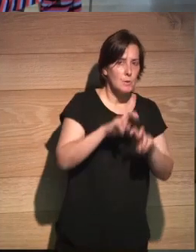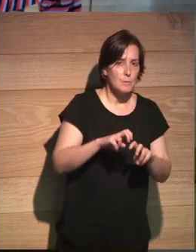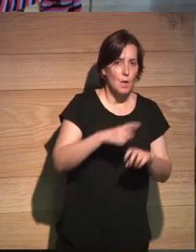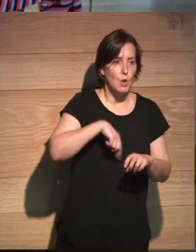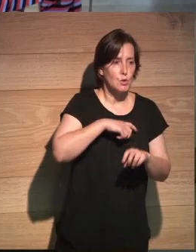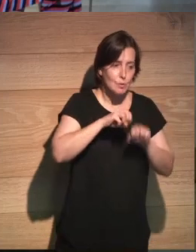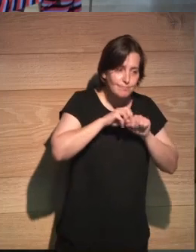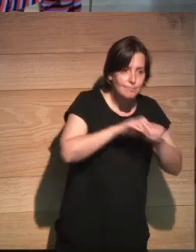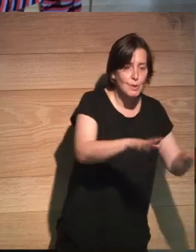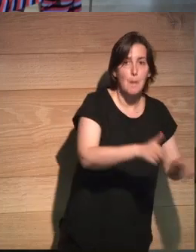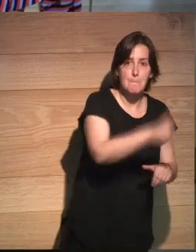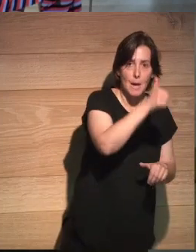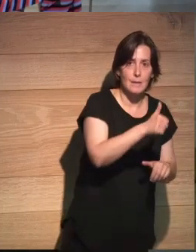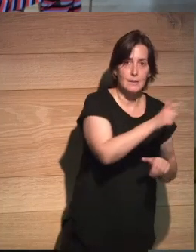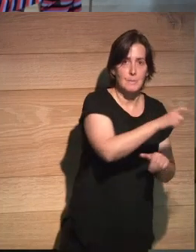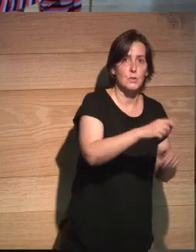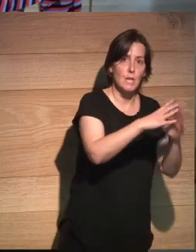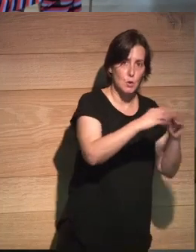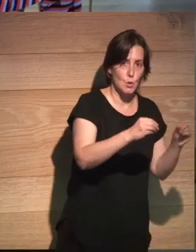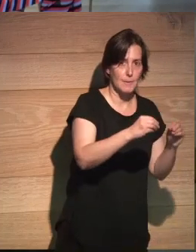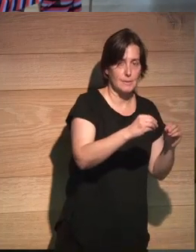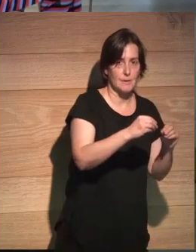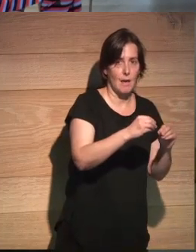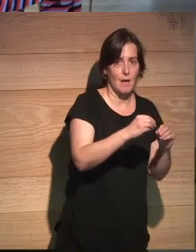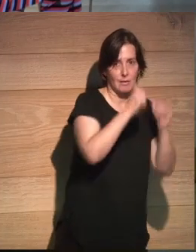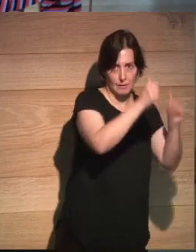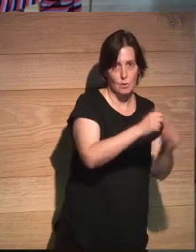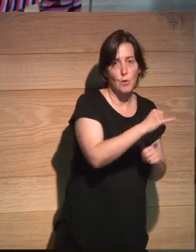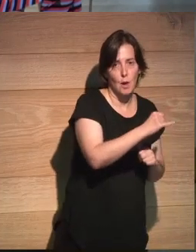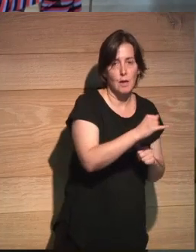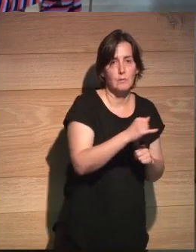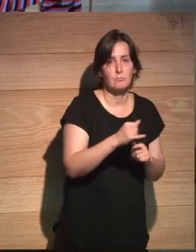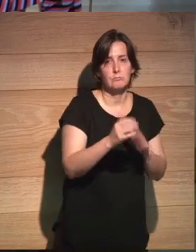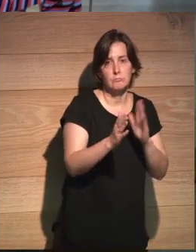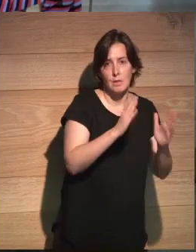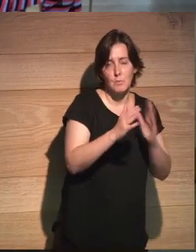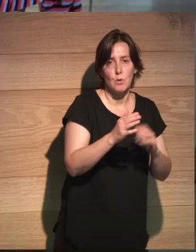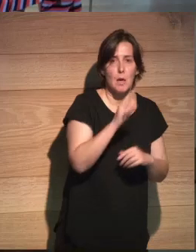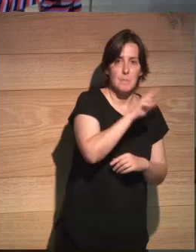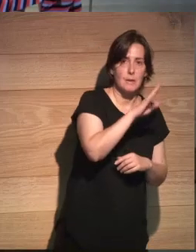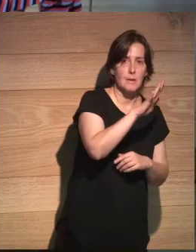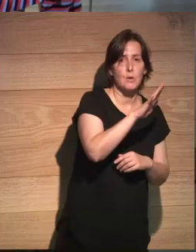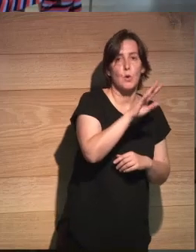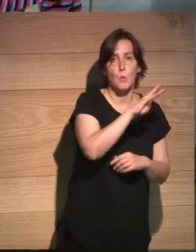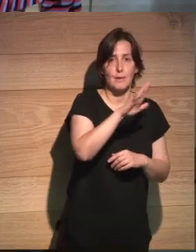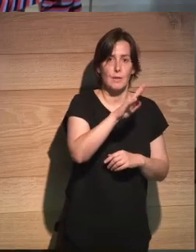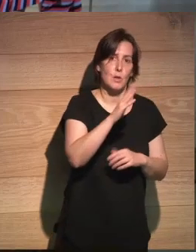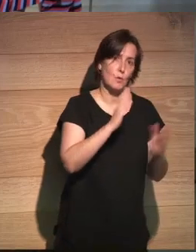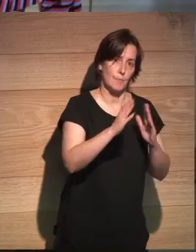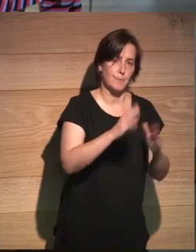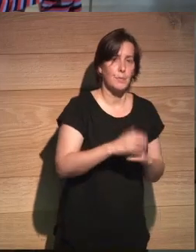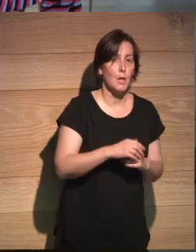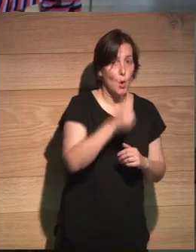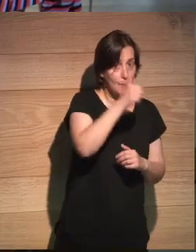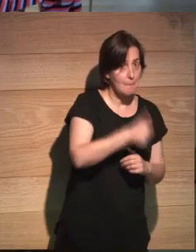a un público con formación universitaria, de unos 25 a 45 años, eso es nuestro público mayoritario, y más hombres